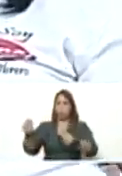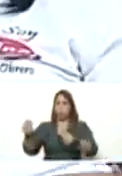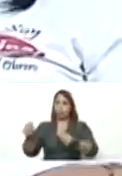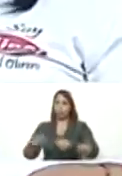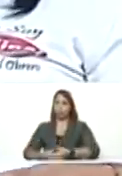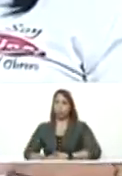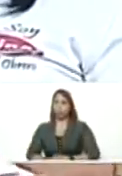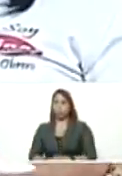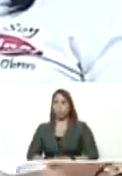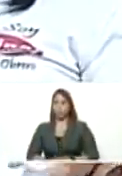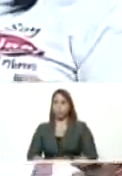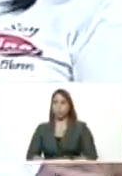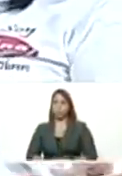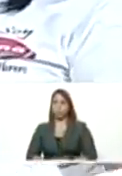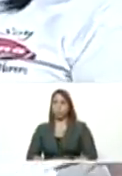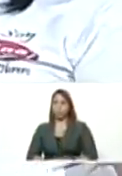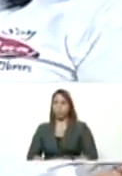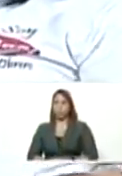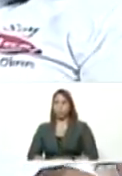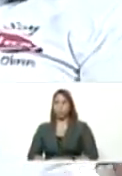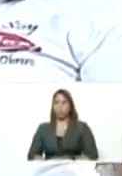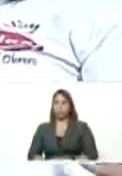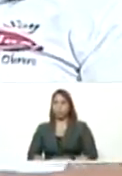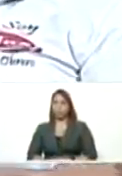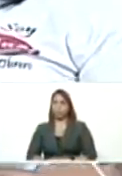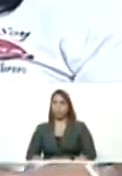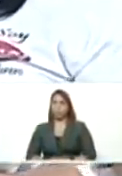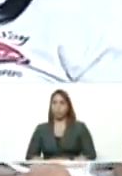usted en esta oportunidad.